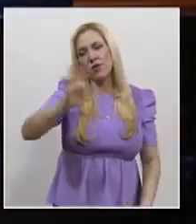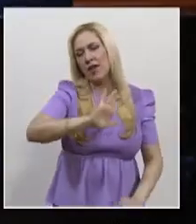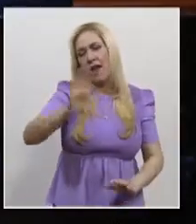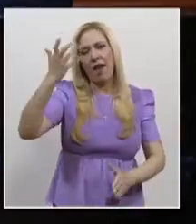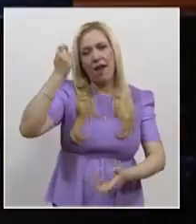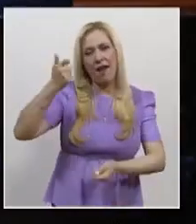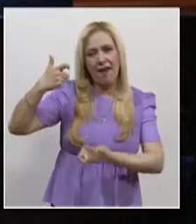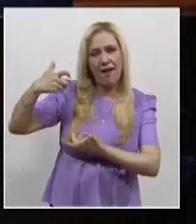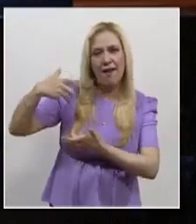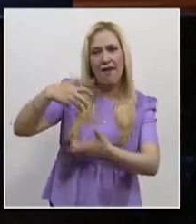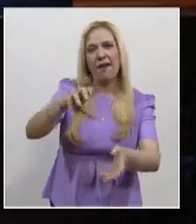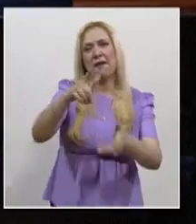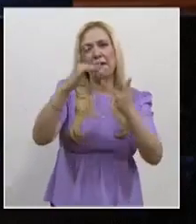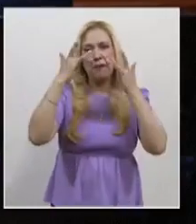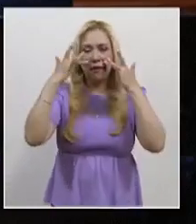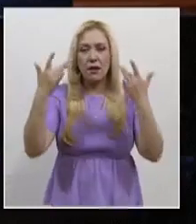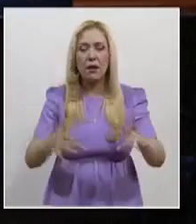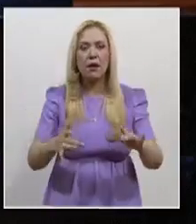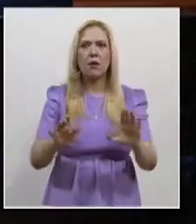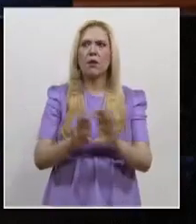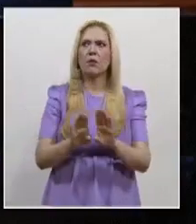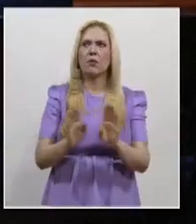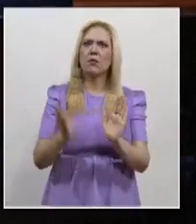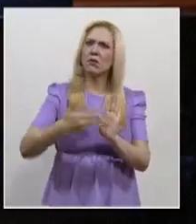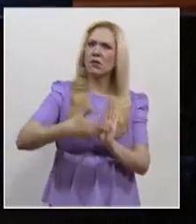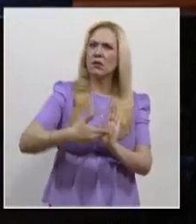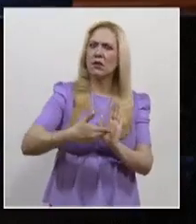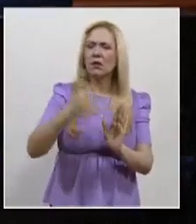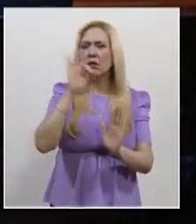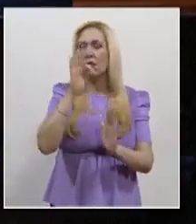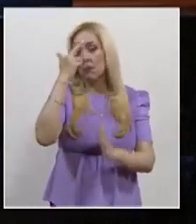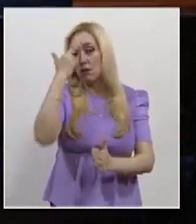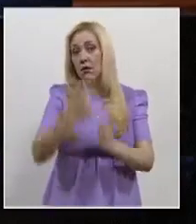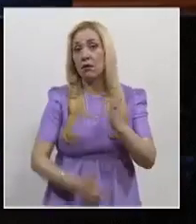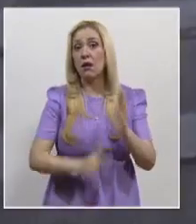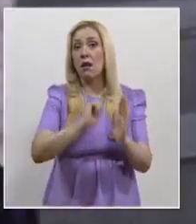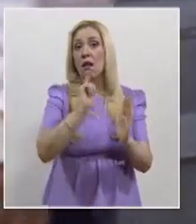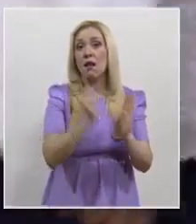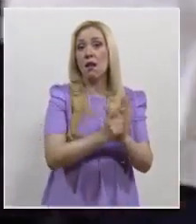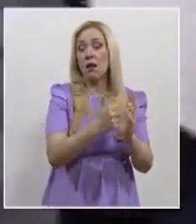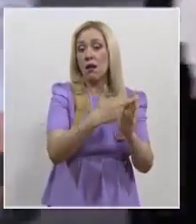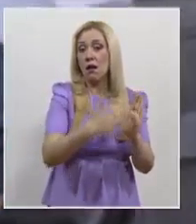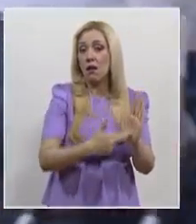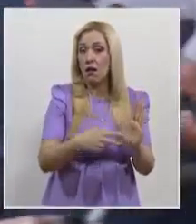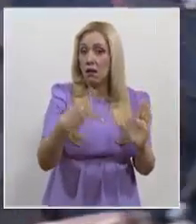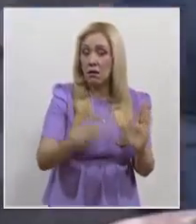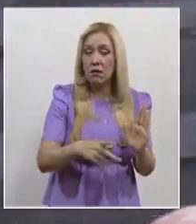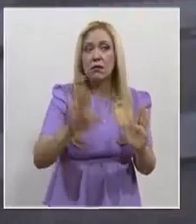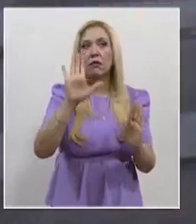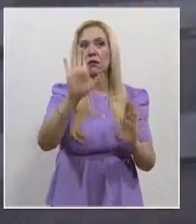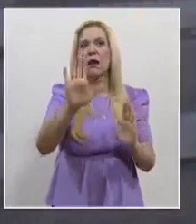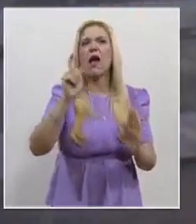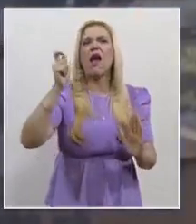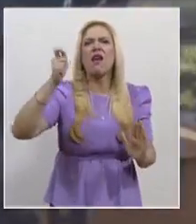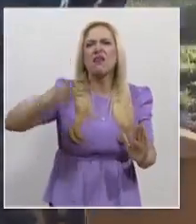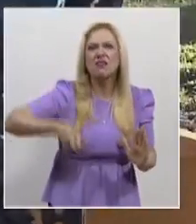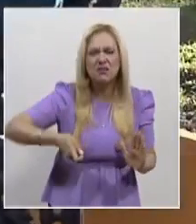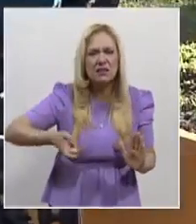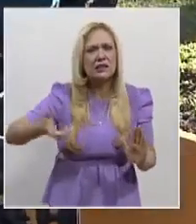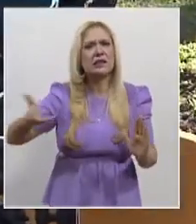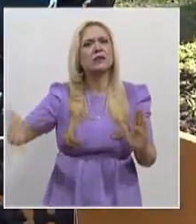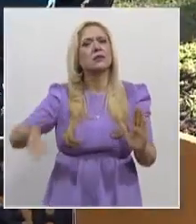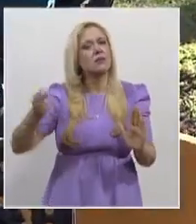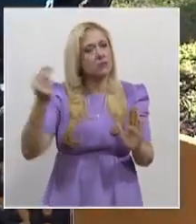la imposición de multas, esto ante el incumplimiento de las normas que rigen dicho sistema, representa los principios